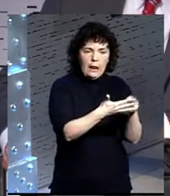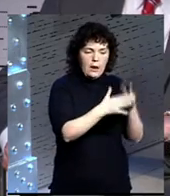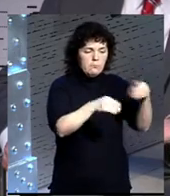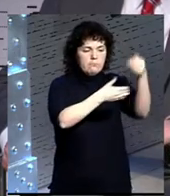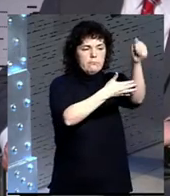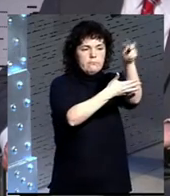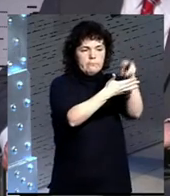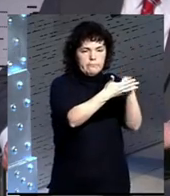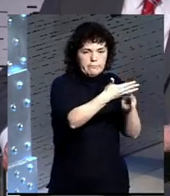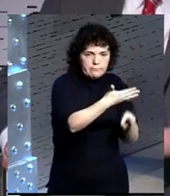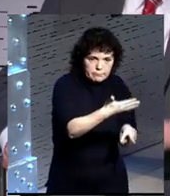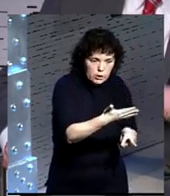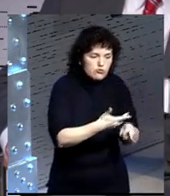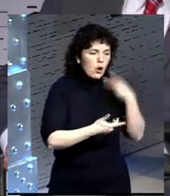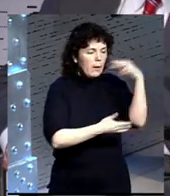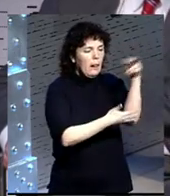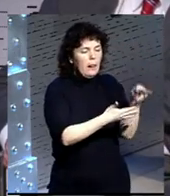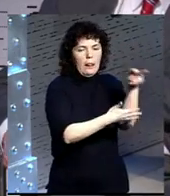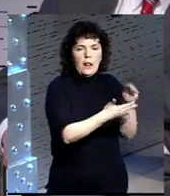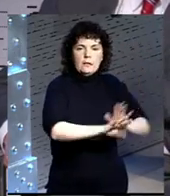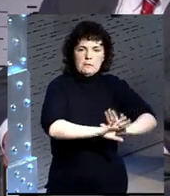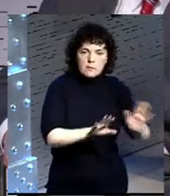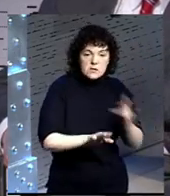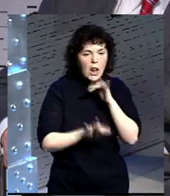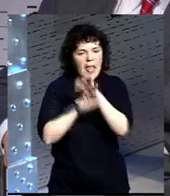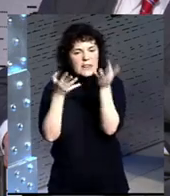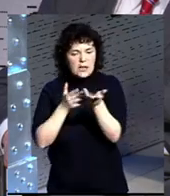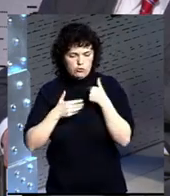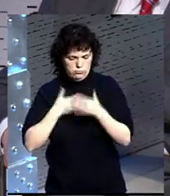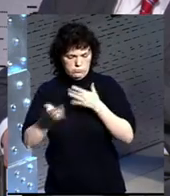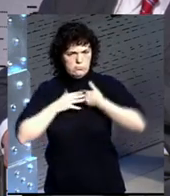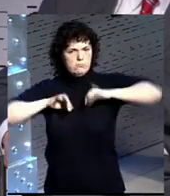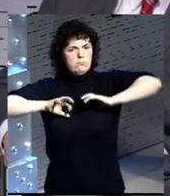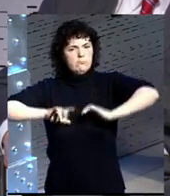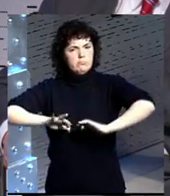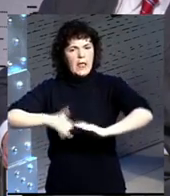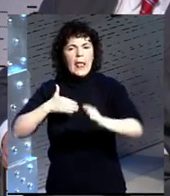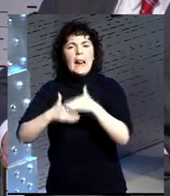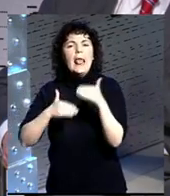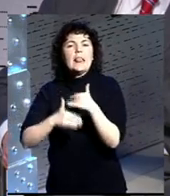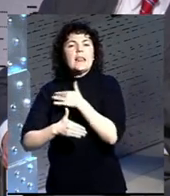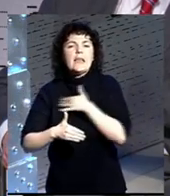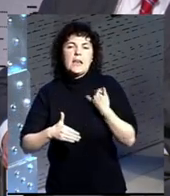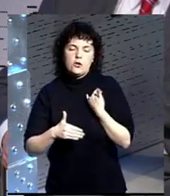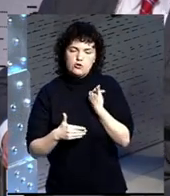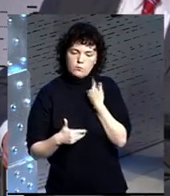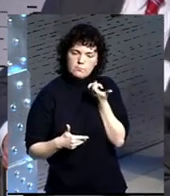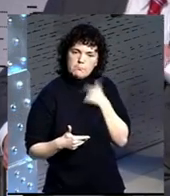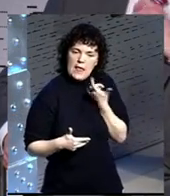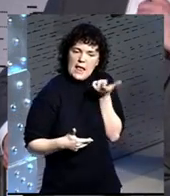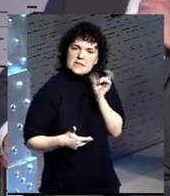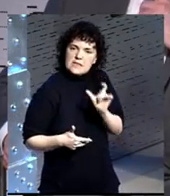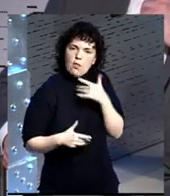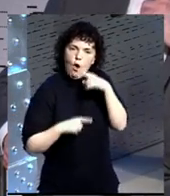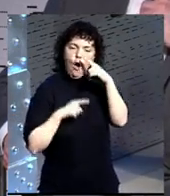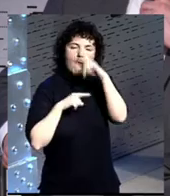único que se hace es consumir contenidos, a una Internet de escritura, en la cual los clientes lo que quieren es poner su estado, compartir sus